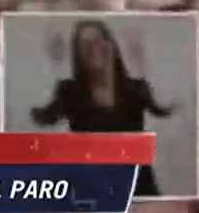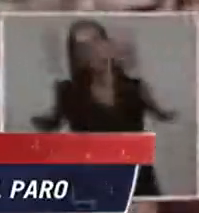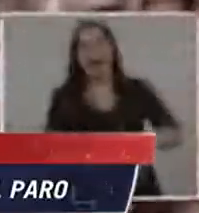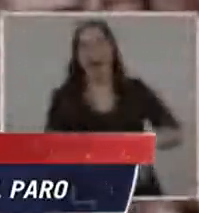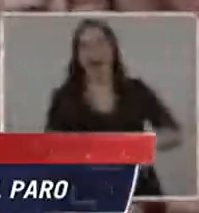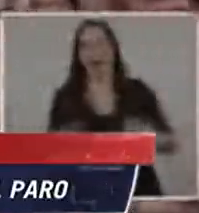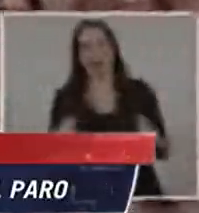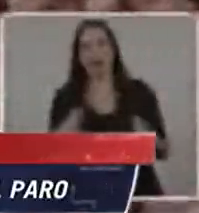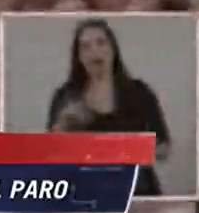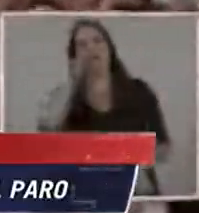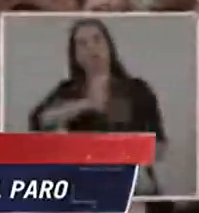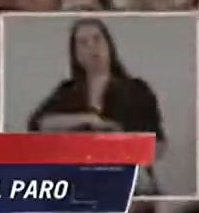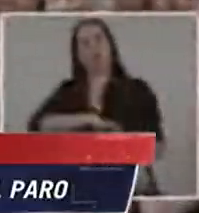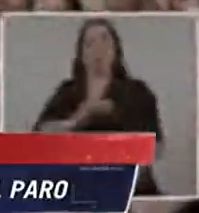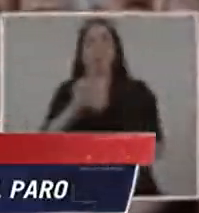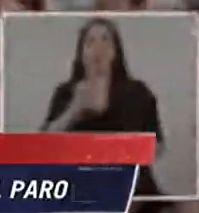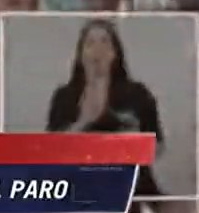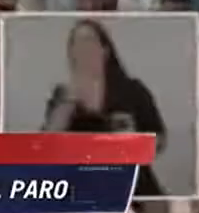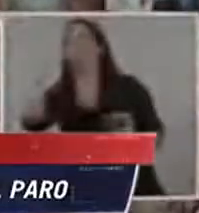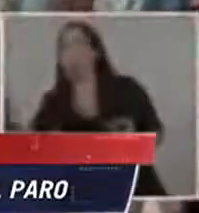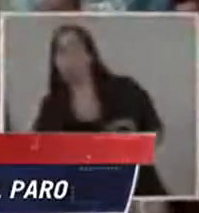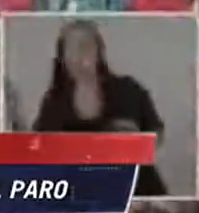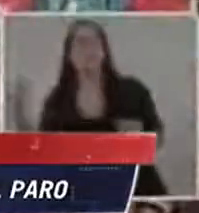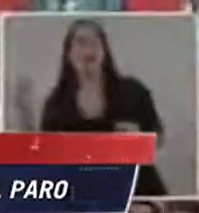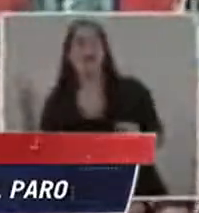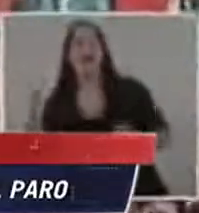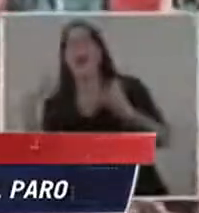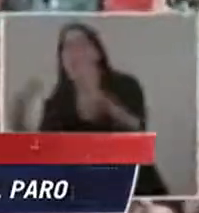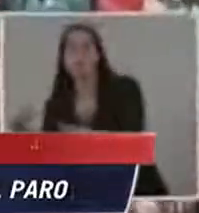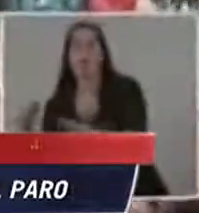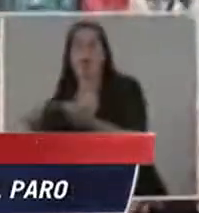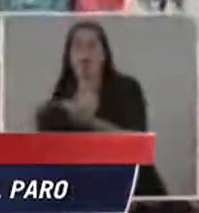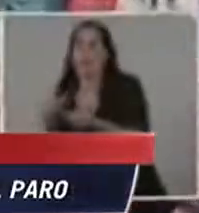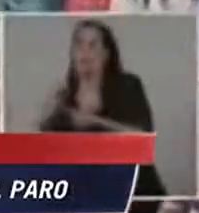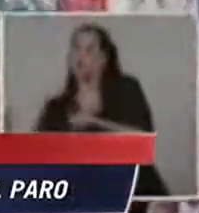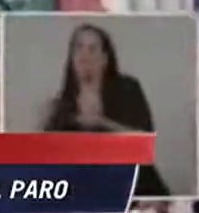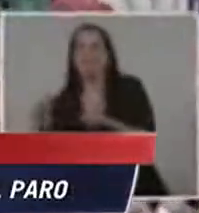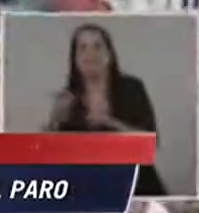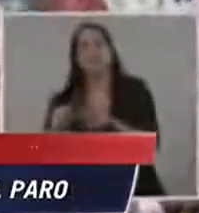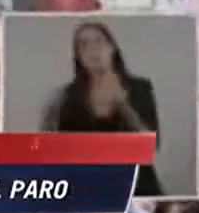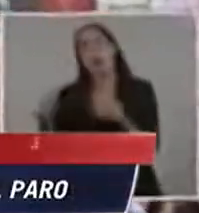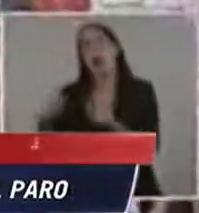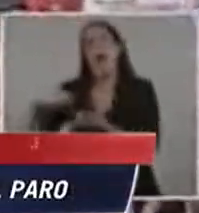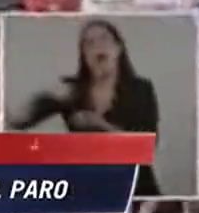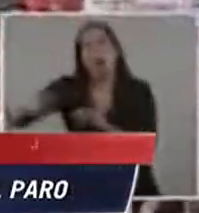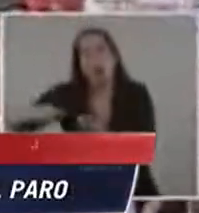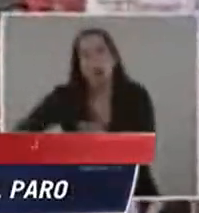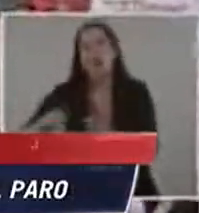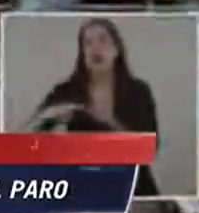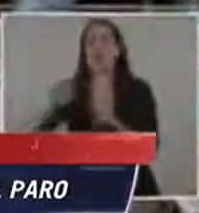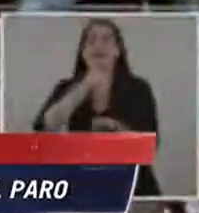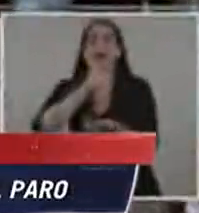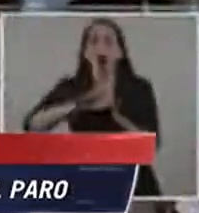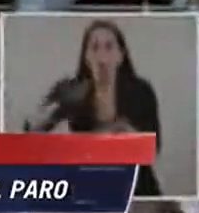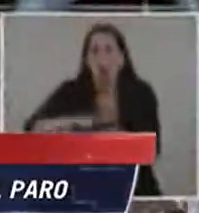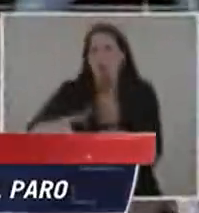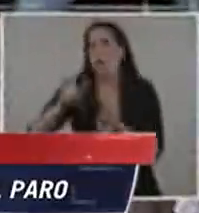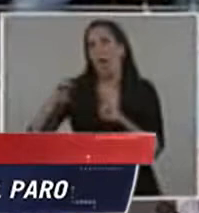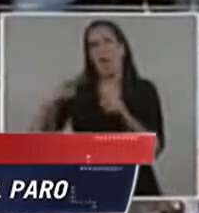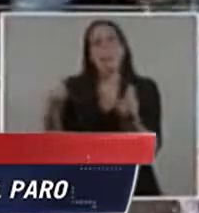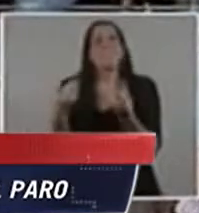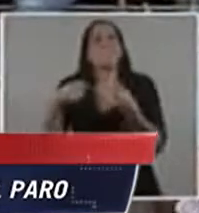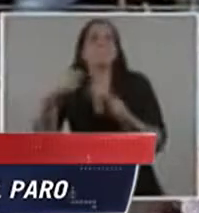de su sueldo para otros compañeros, para otros jubilados, para hacer agua potable, para hacer